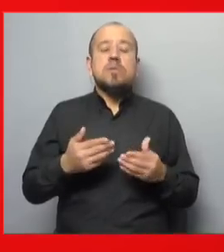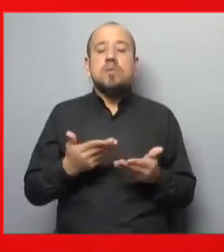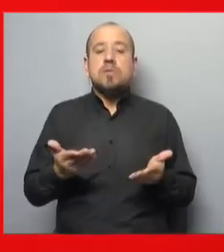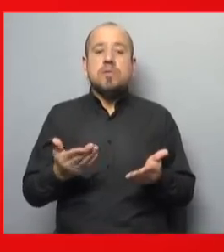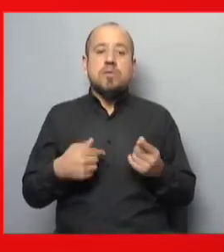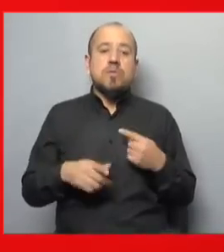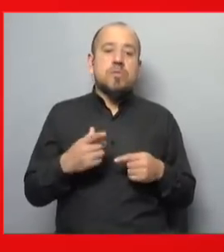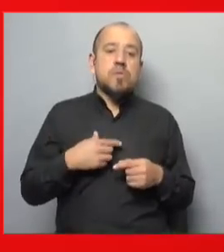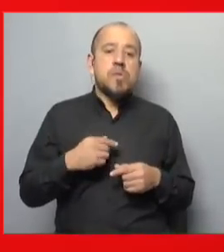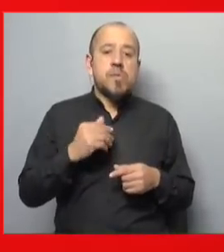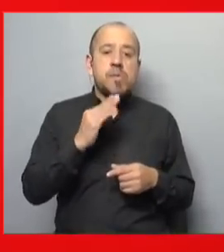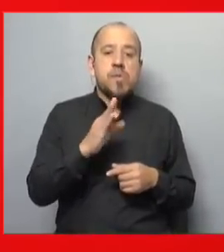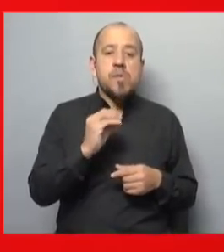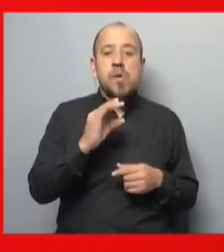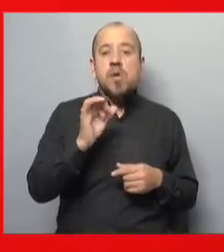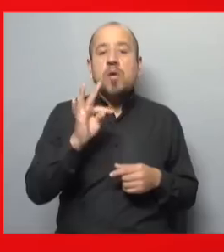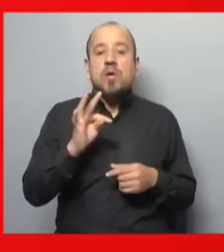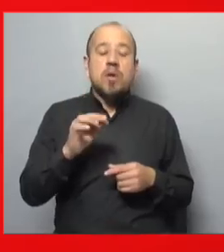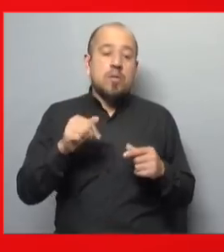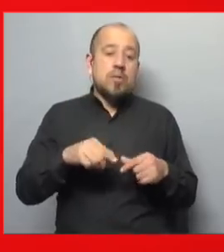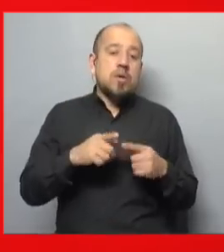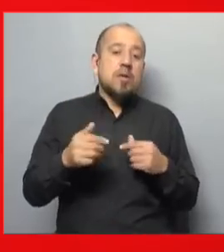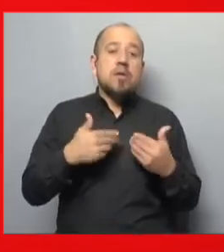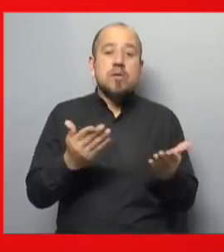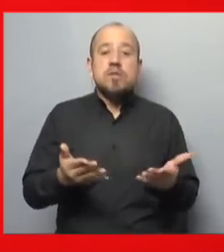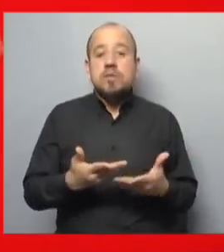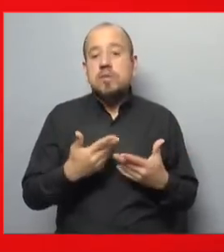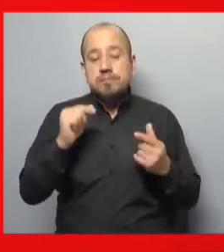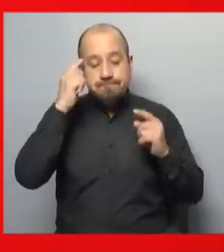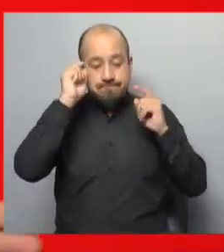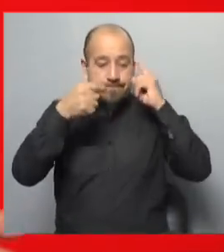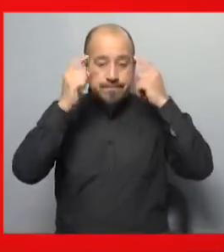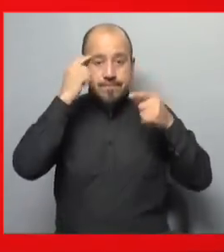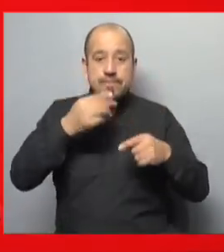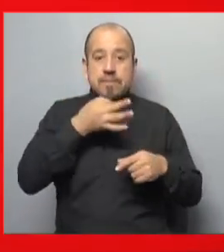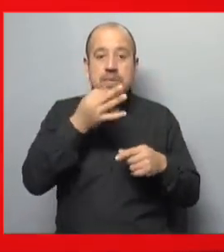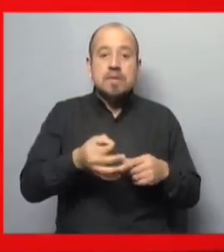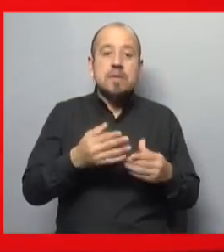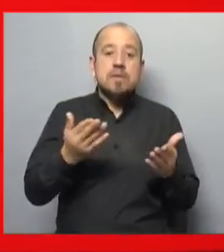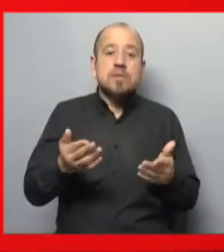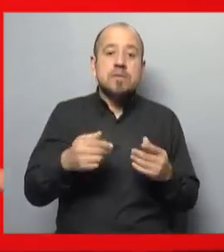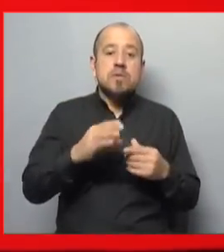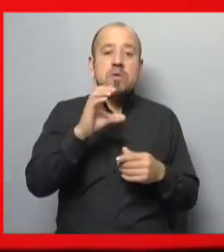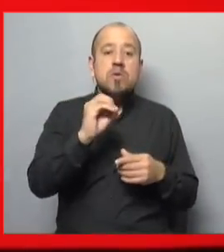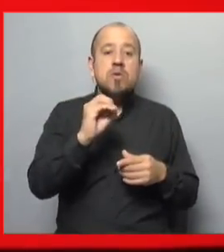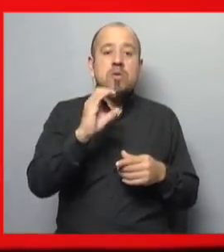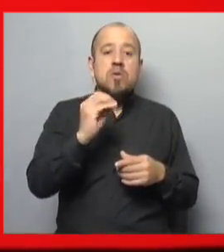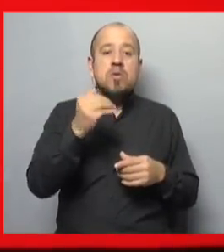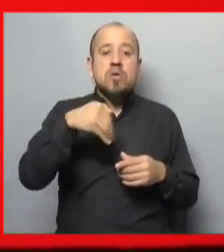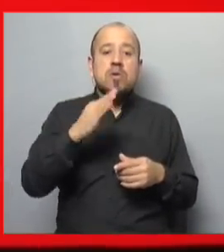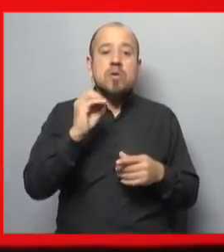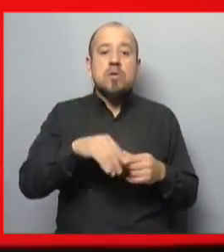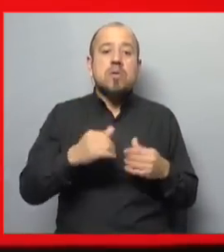posgrado para los que están acá para lo que estamos aquí a darles aporte no se dicen comentan que ocampo se ha visto